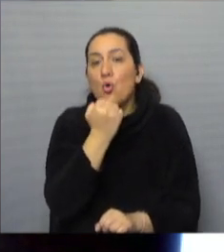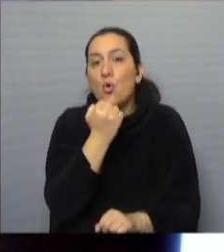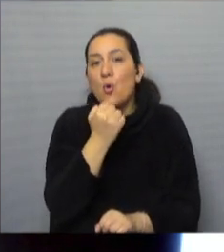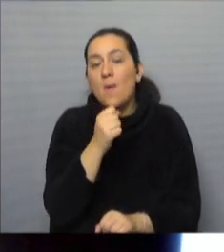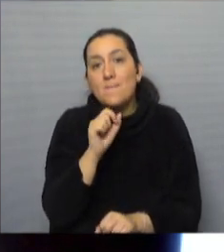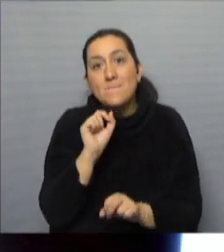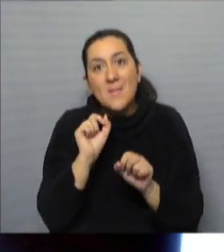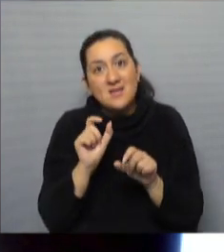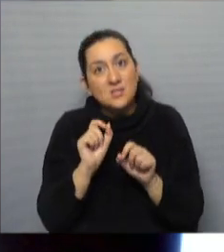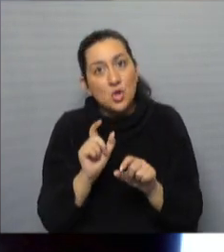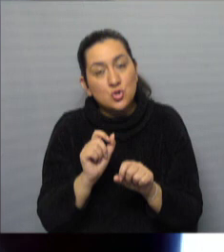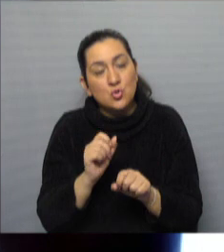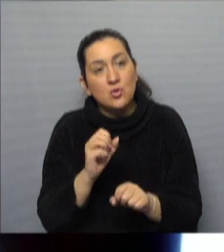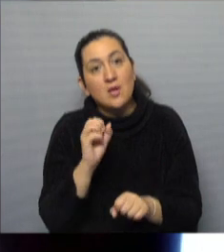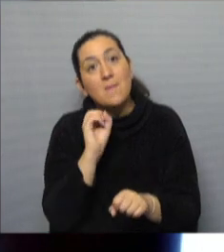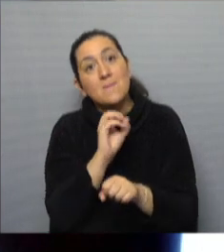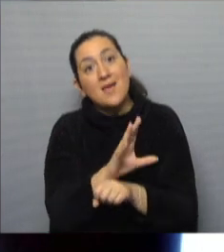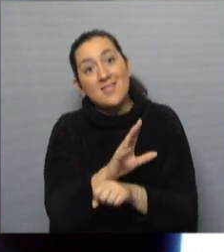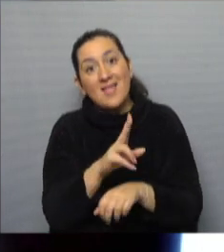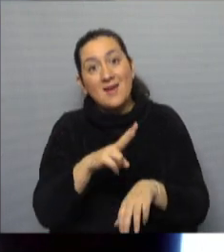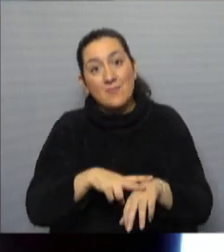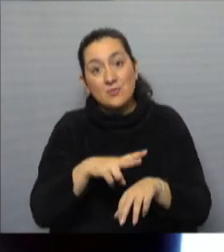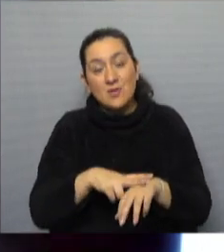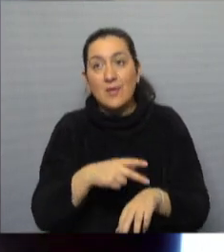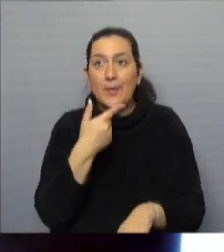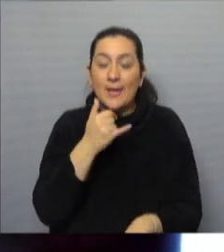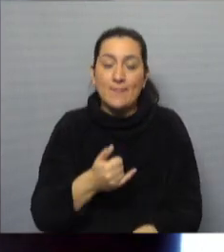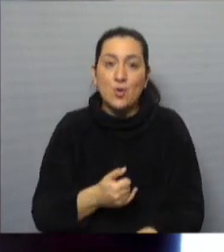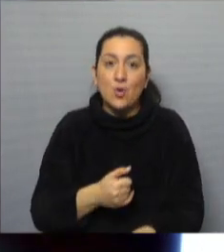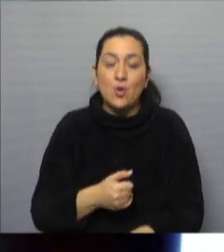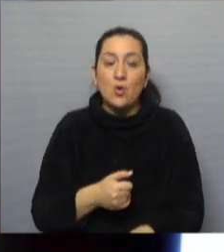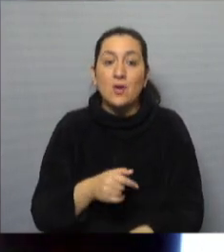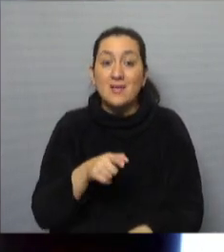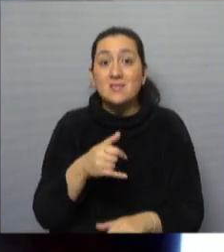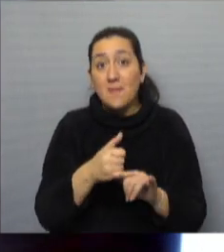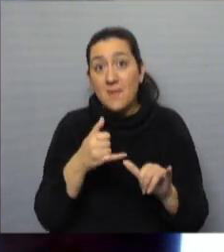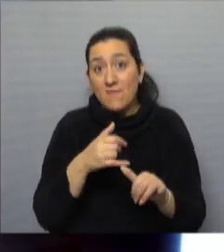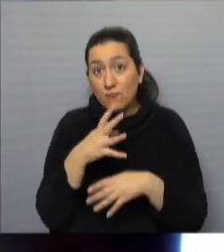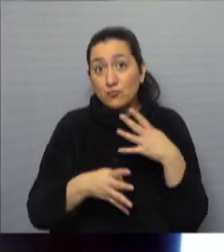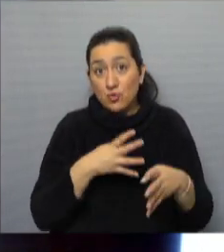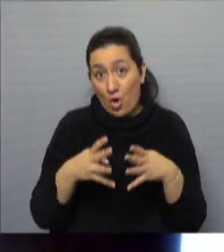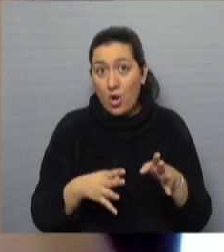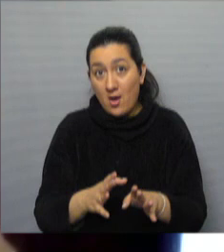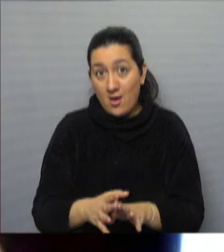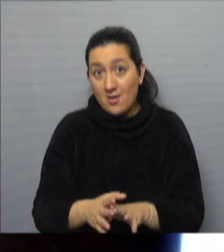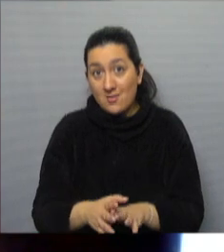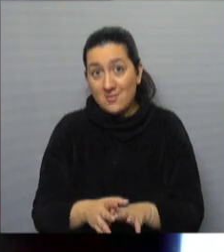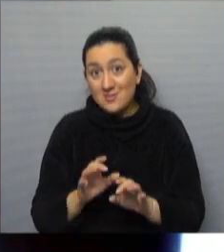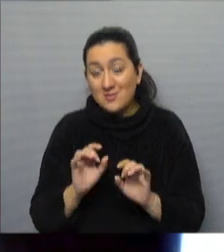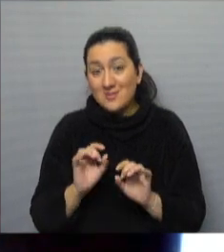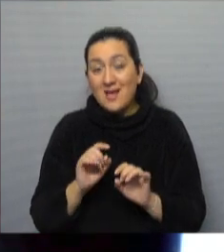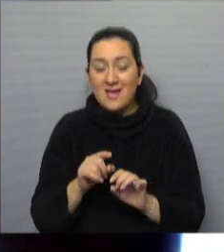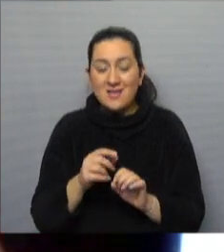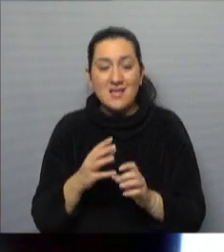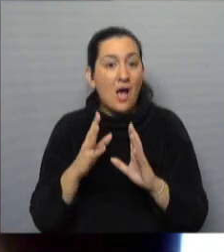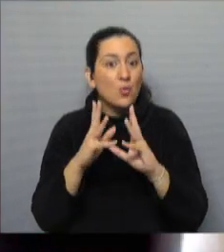que enviar al atacante por ejemplo que la cuenta está activa al abrir el mensaje se envía a un